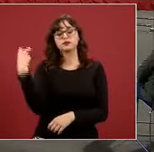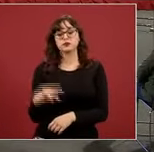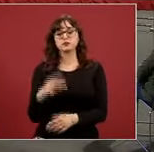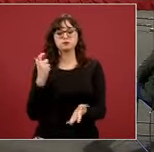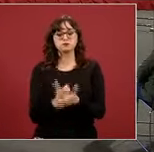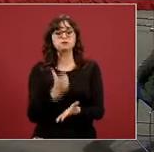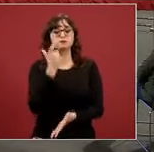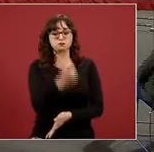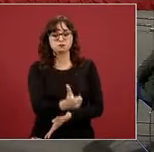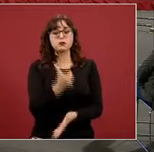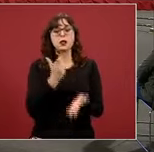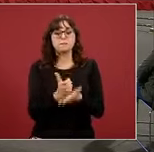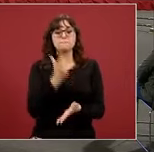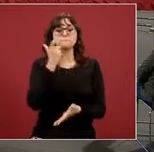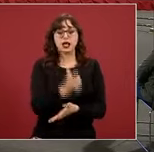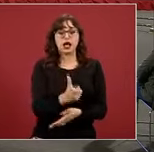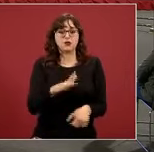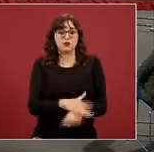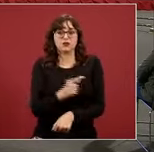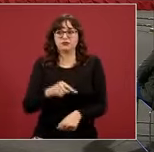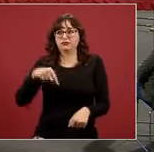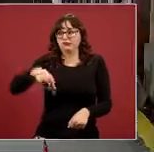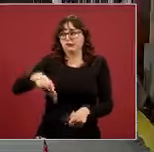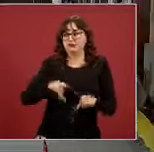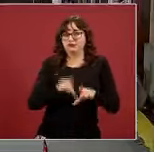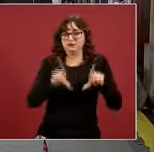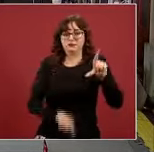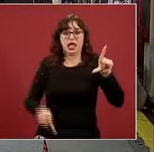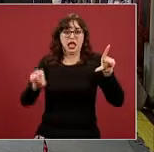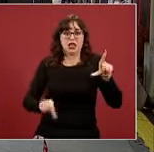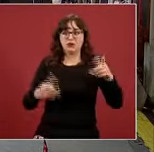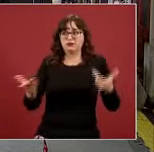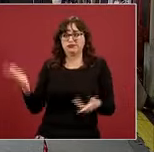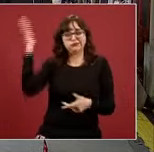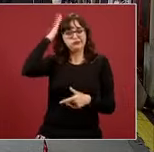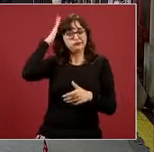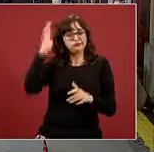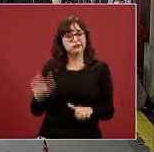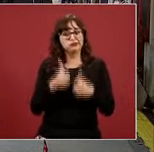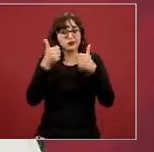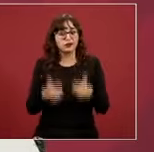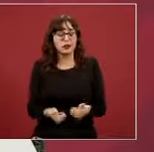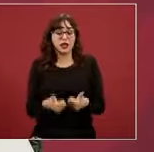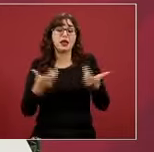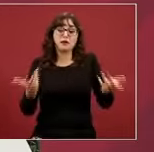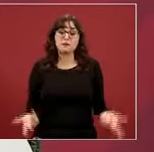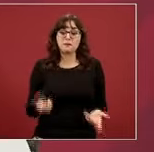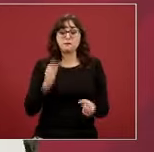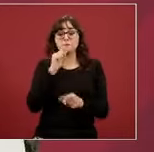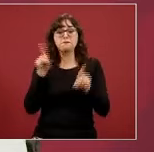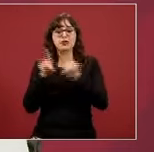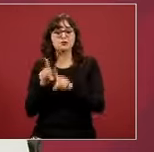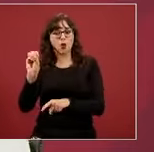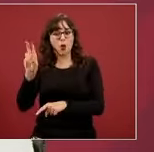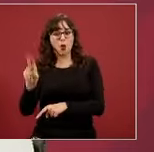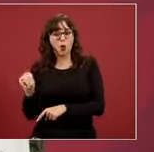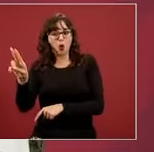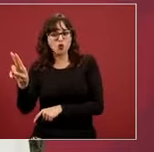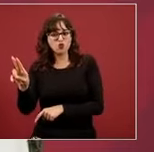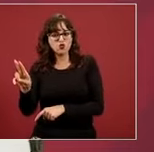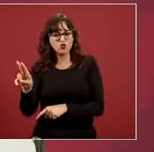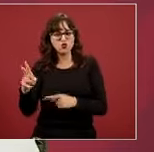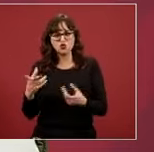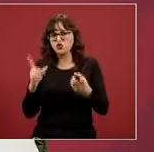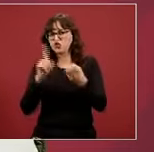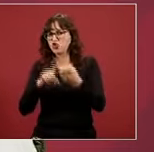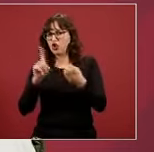miembro titular del país sede. Digamos que la CIS a México es lo que las Naciones Unidas a Estados Unidos en la ciudad de Nueva York, en donde